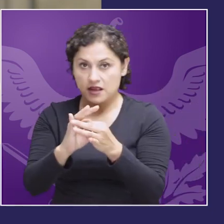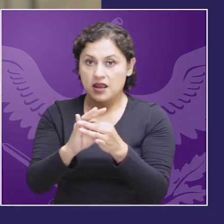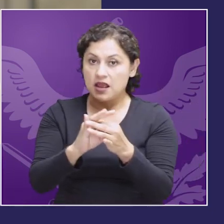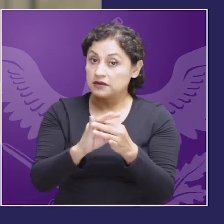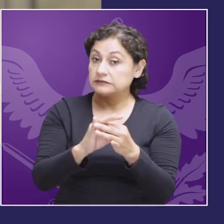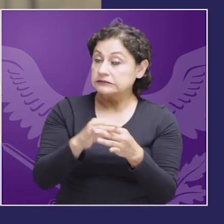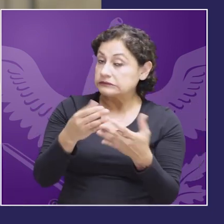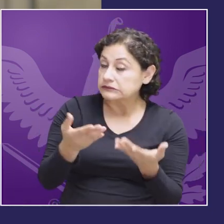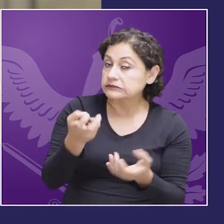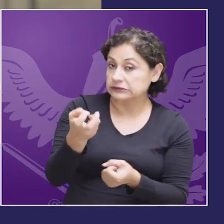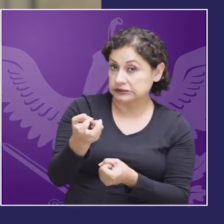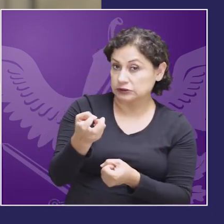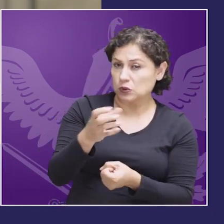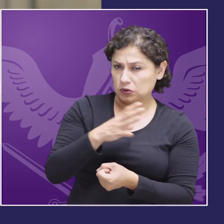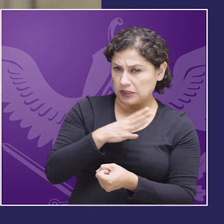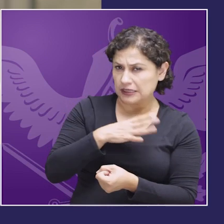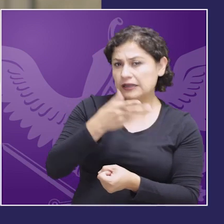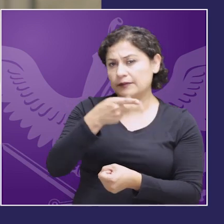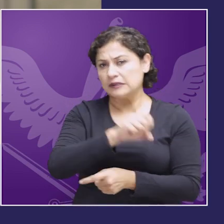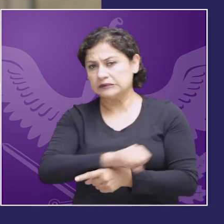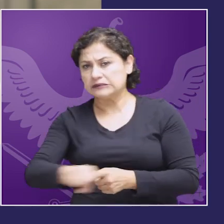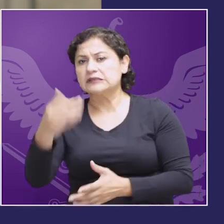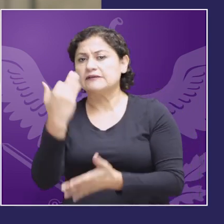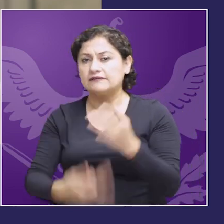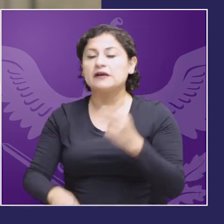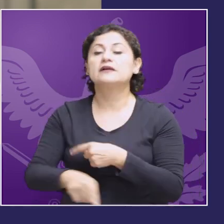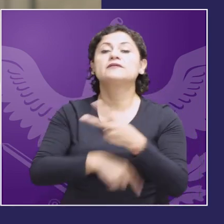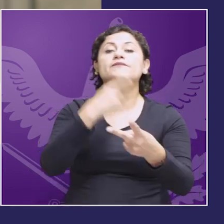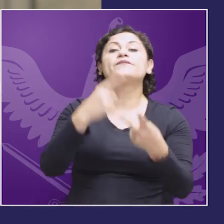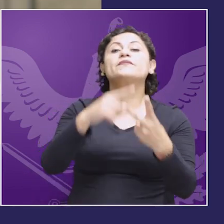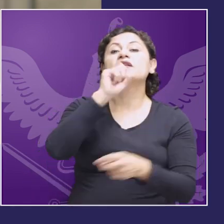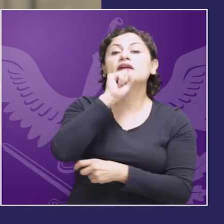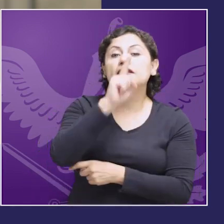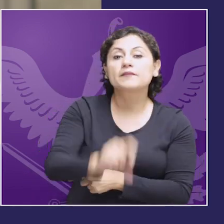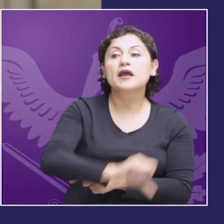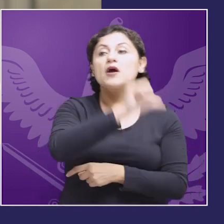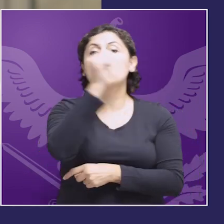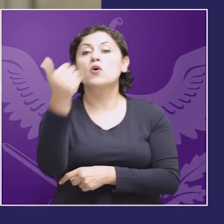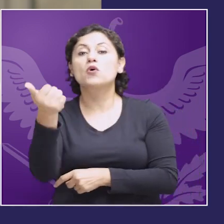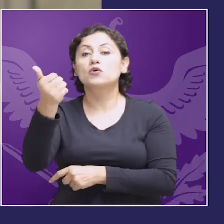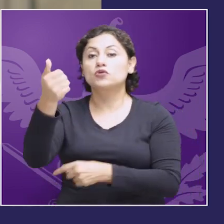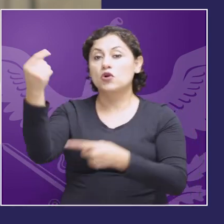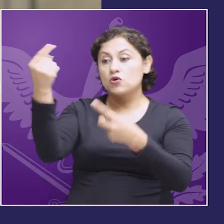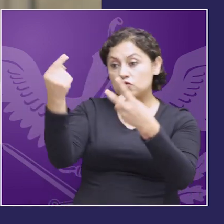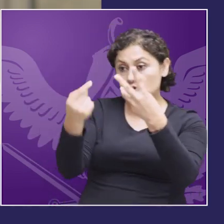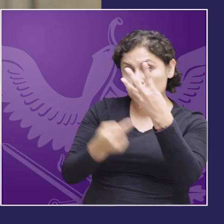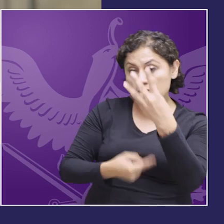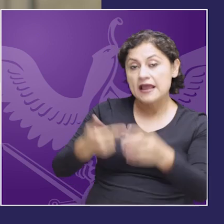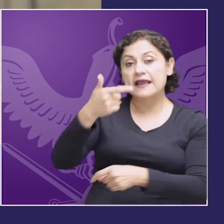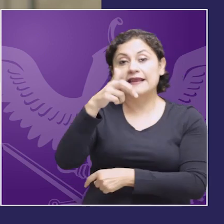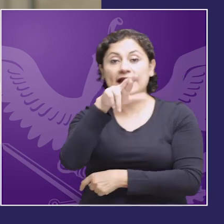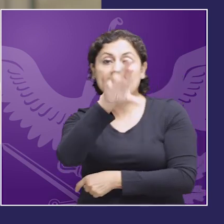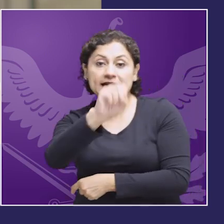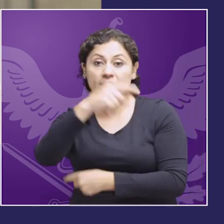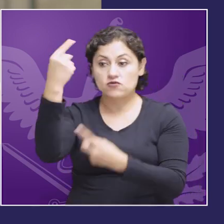con algún tratado internacional, o sea, eso está, eso es muy importante como marco. Luego, la mayoría de las sentencias